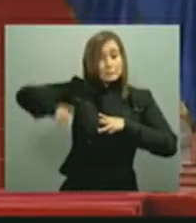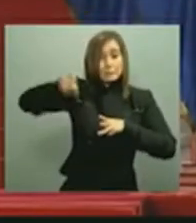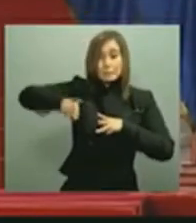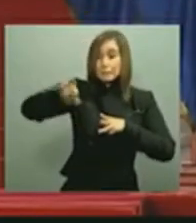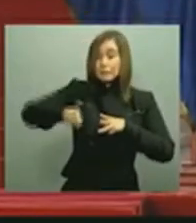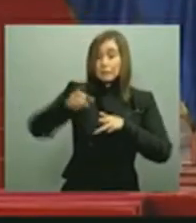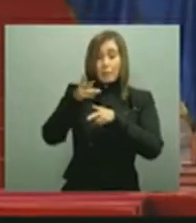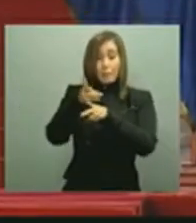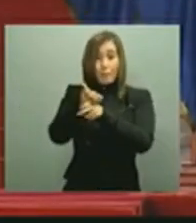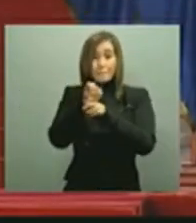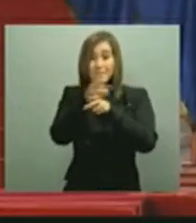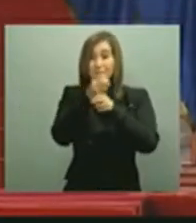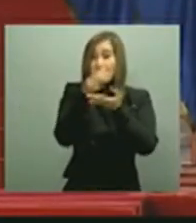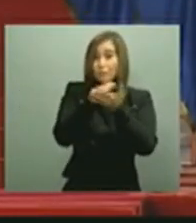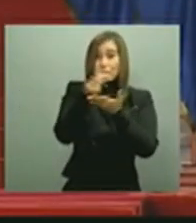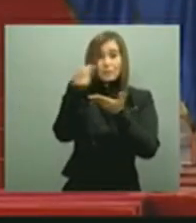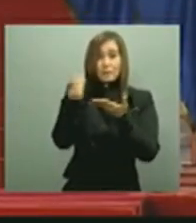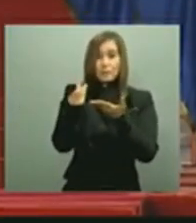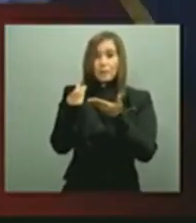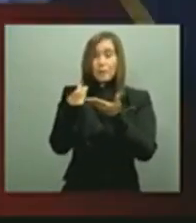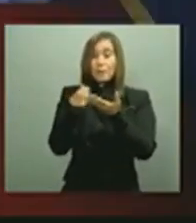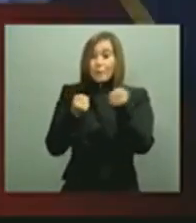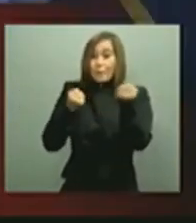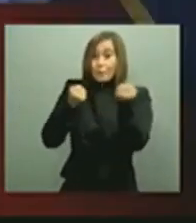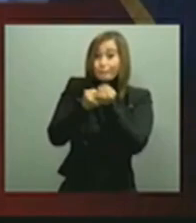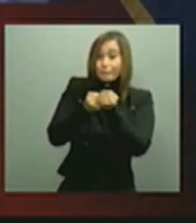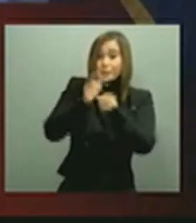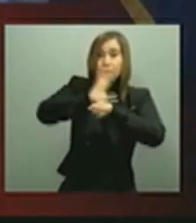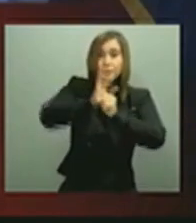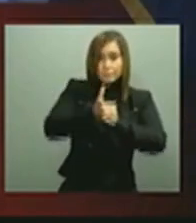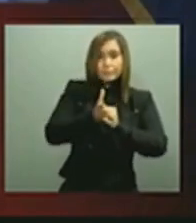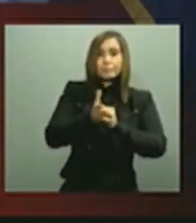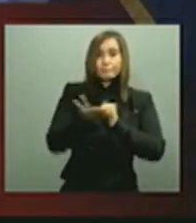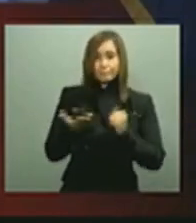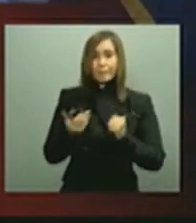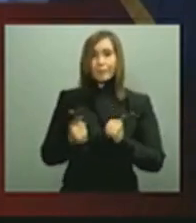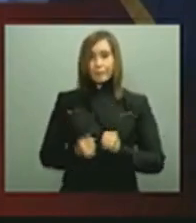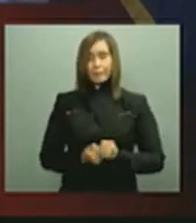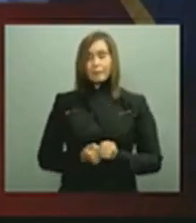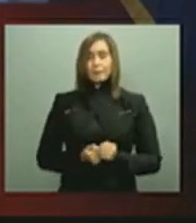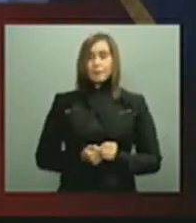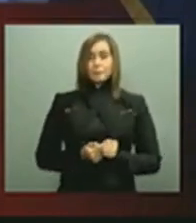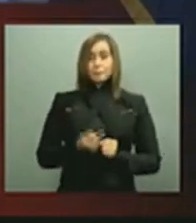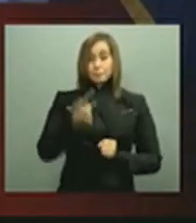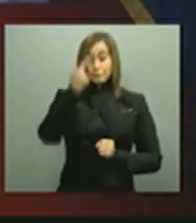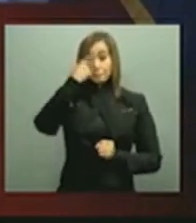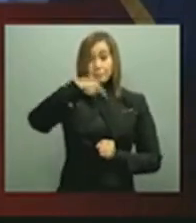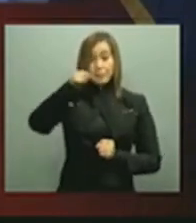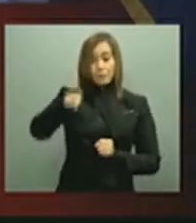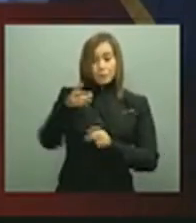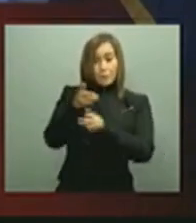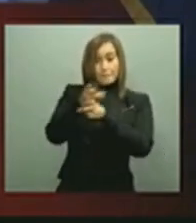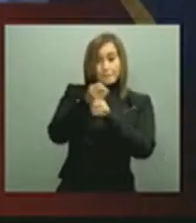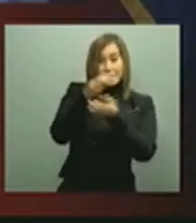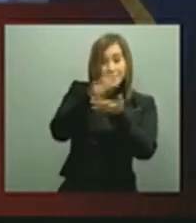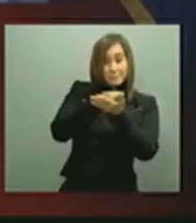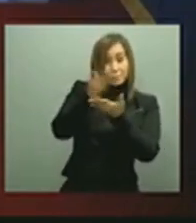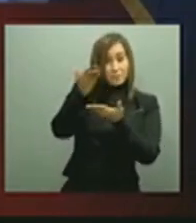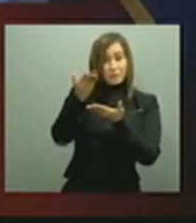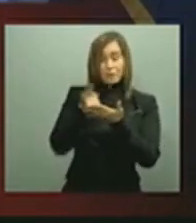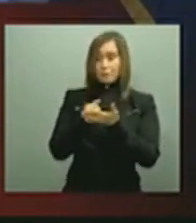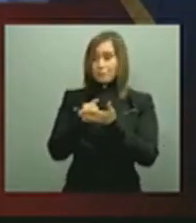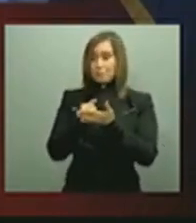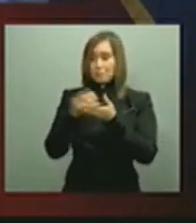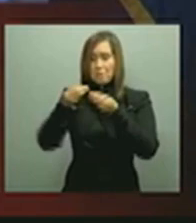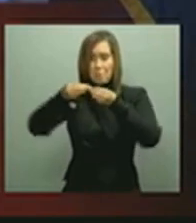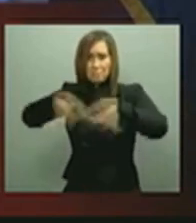las necesidades directas de la pandemia. Sin embargo, este endeudamiento no fue para francachelas, o